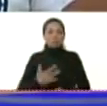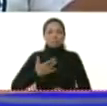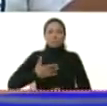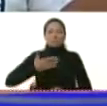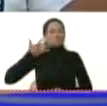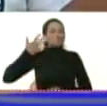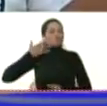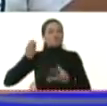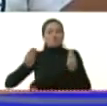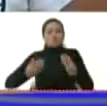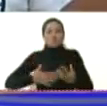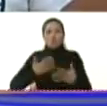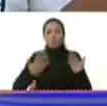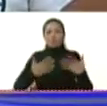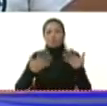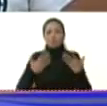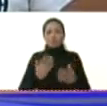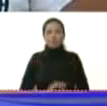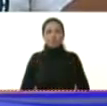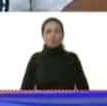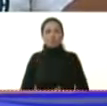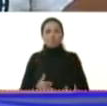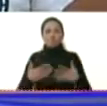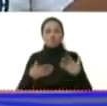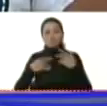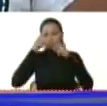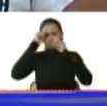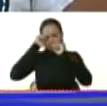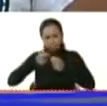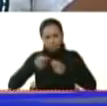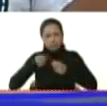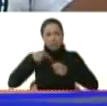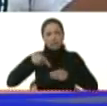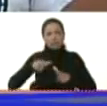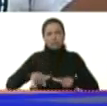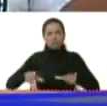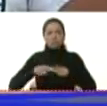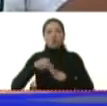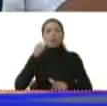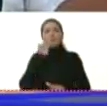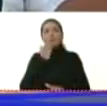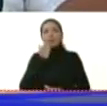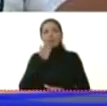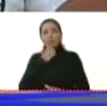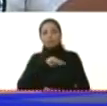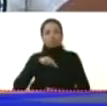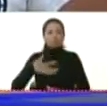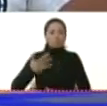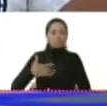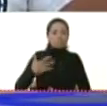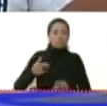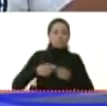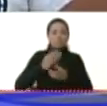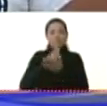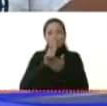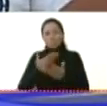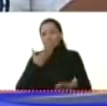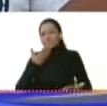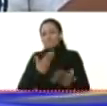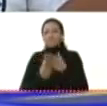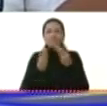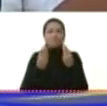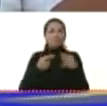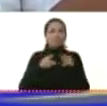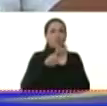orgullosos, presidente, muy contentos, muy honrados. Desde aquí, desde Valencia, presidente, siempre le vamos a agradecer y